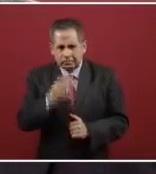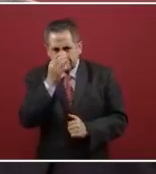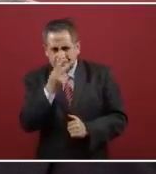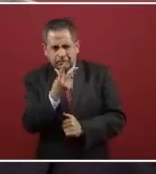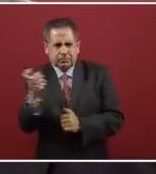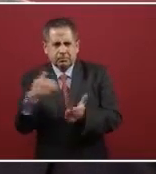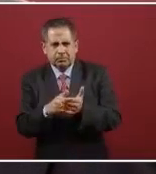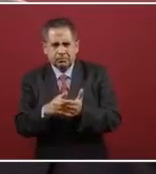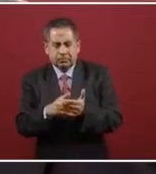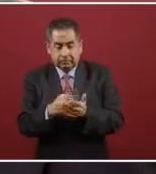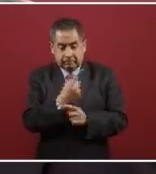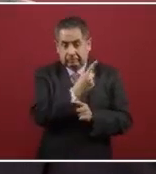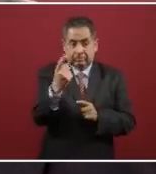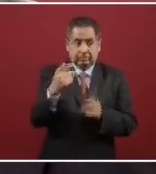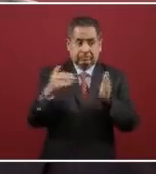habían 200,000.